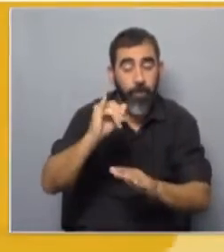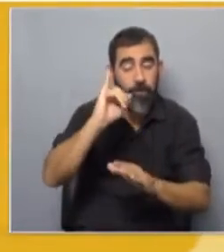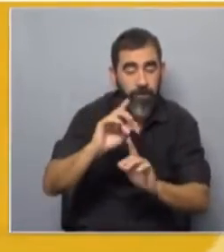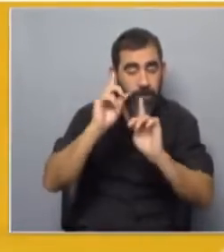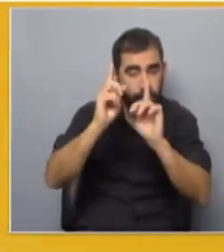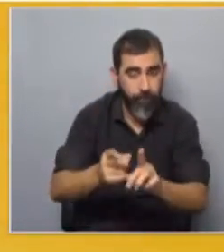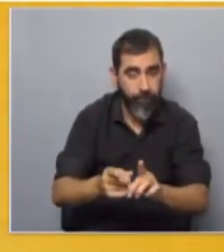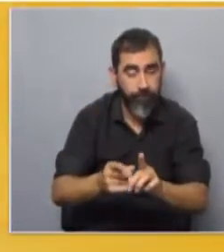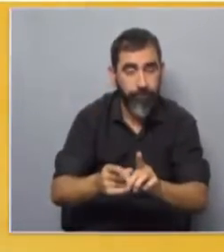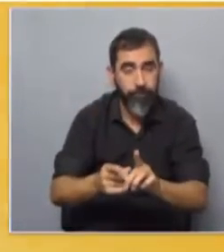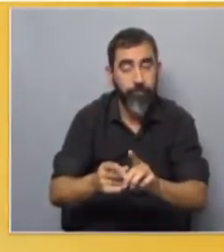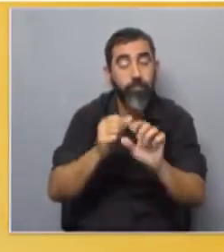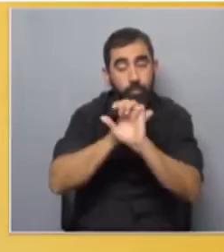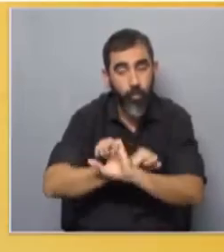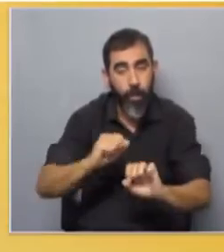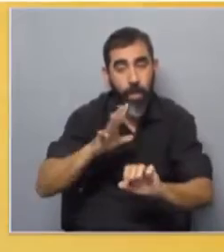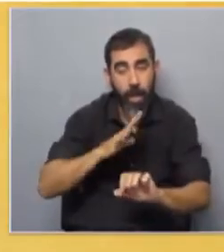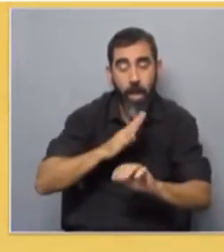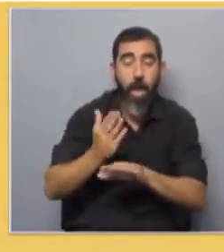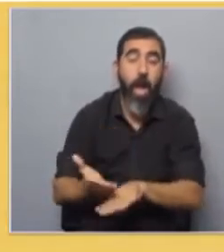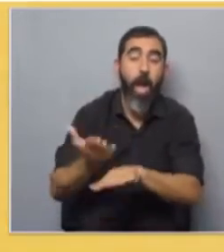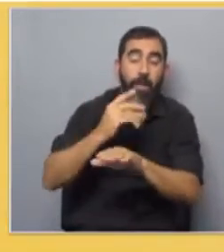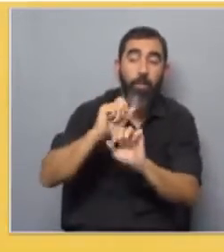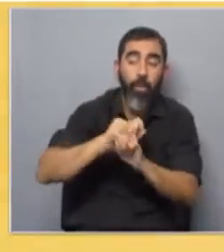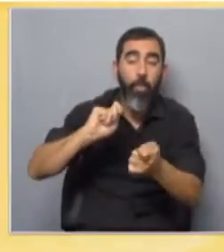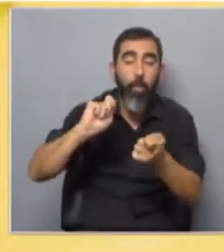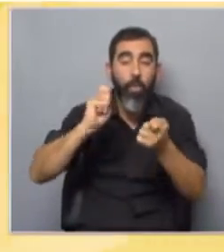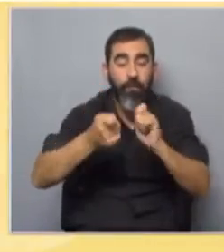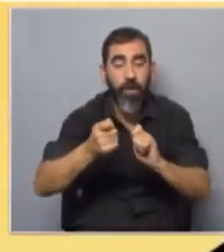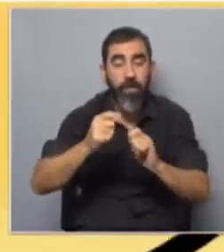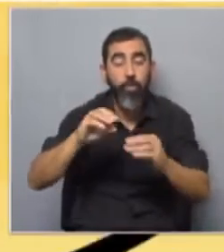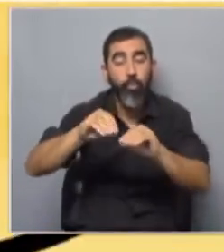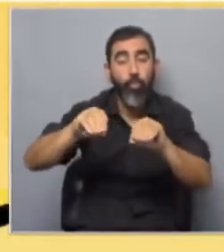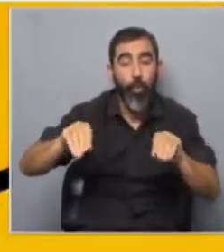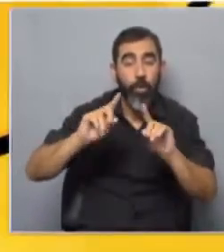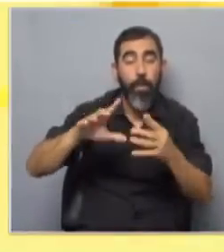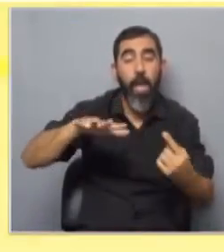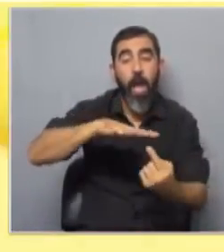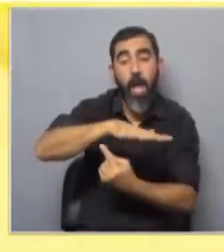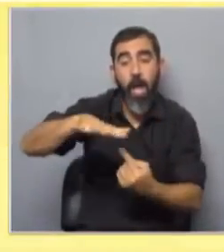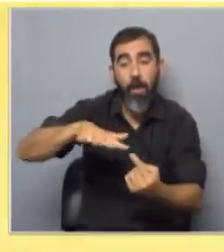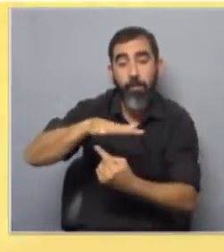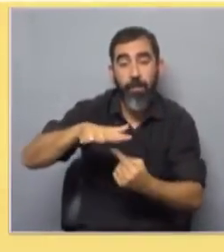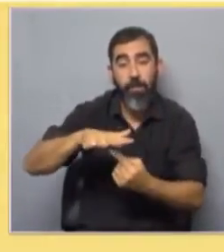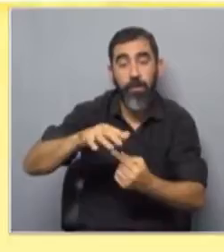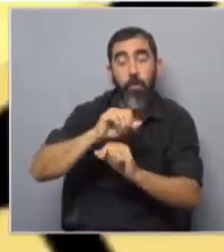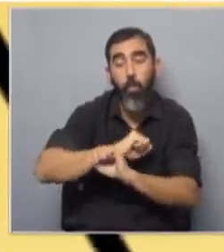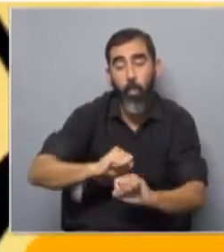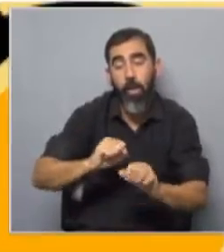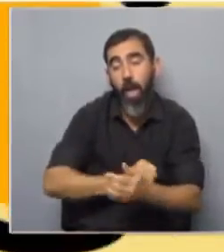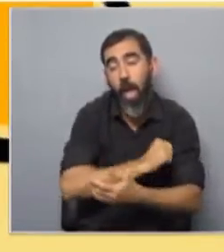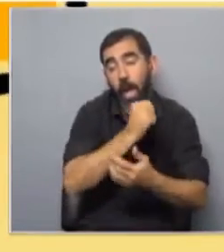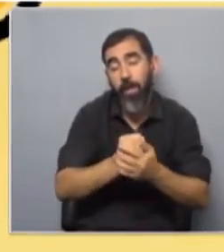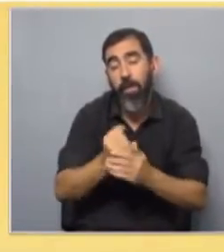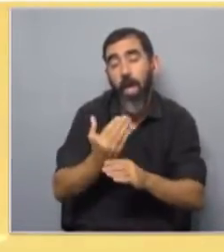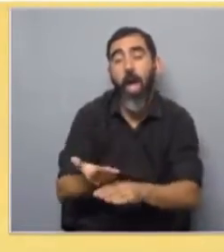también pudieron haber modificado o afectado el suelo y el ambiente, que pueden retrotraerse inclusive